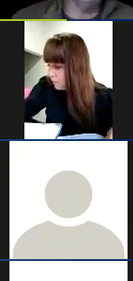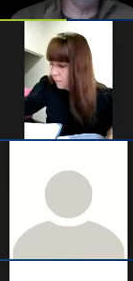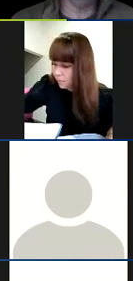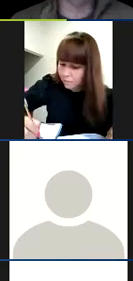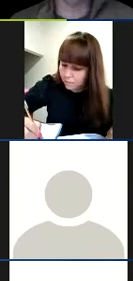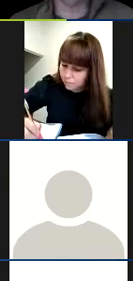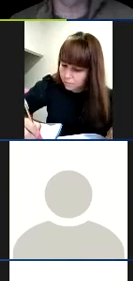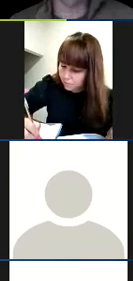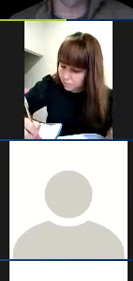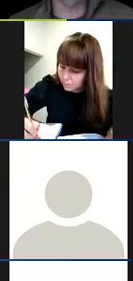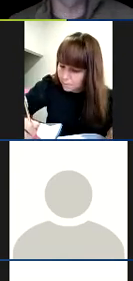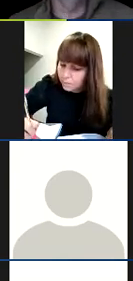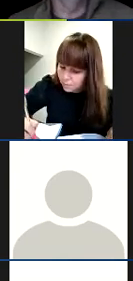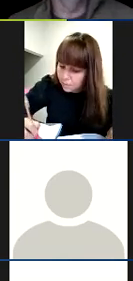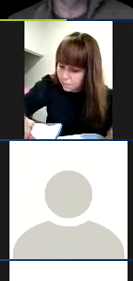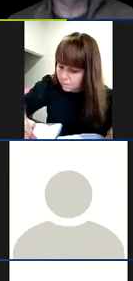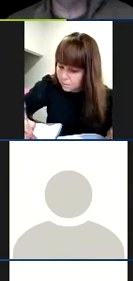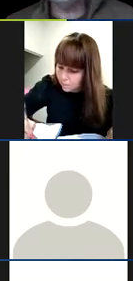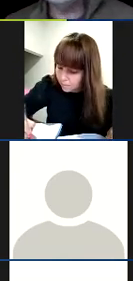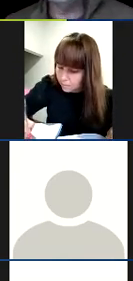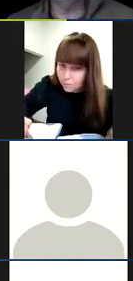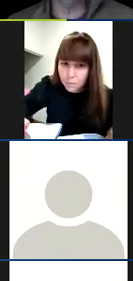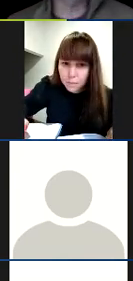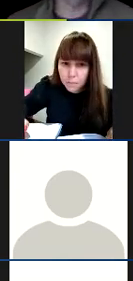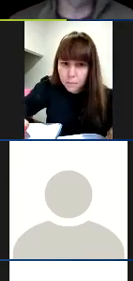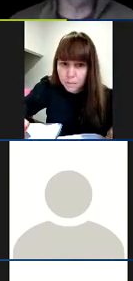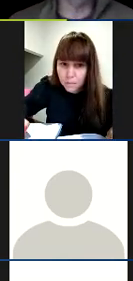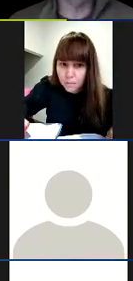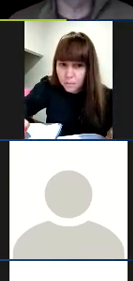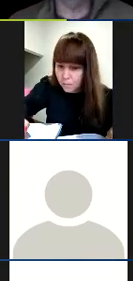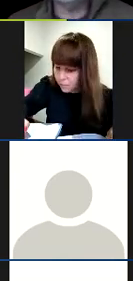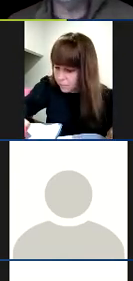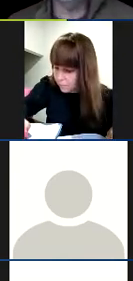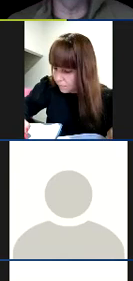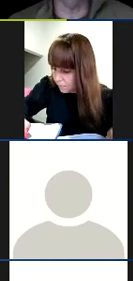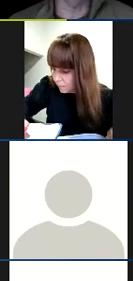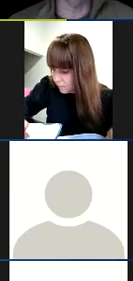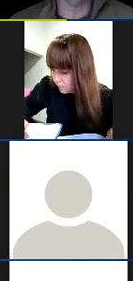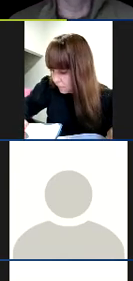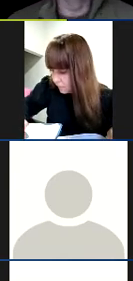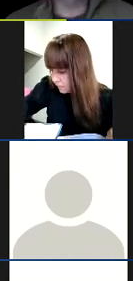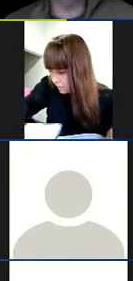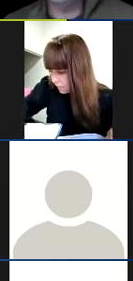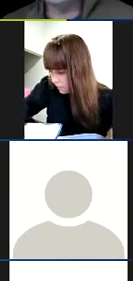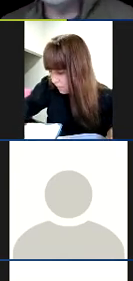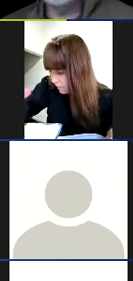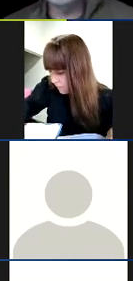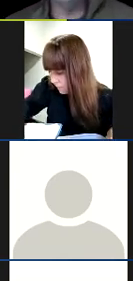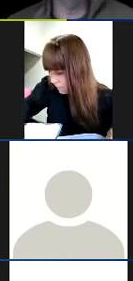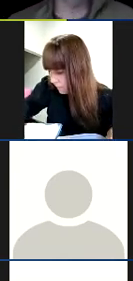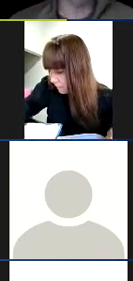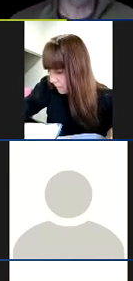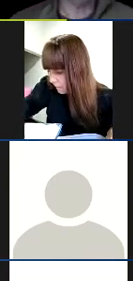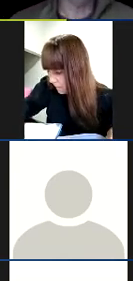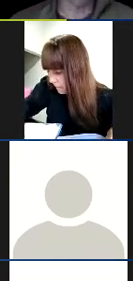derecho público, otros dicen que son normas indisponibles, es decir, que son obligatorios, por ejemplo, cláusulas nulas, por ejemplo, ciertas mayorías para